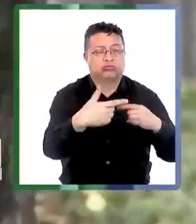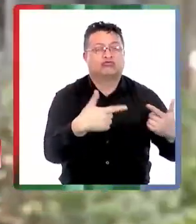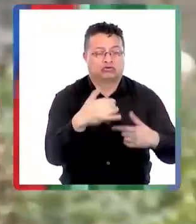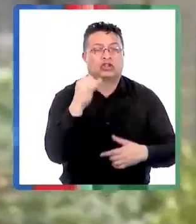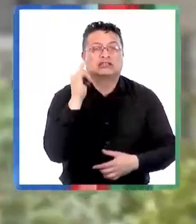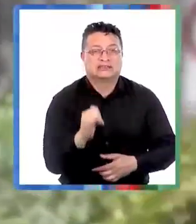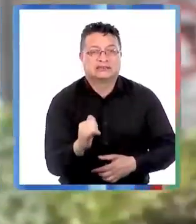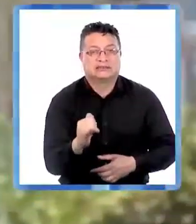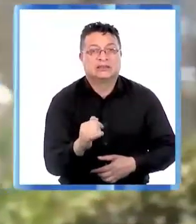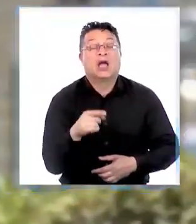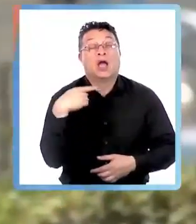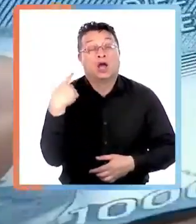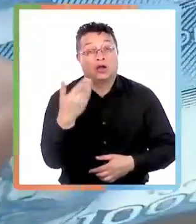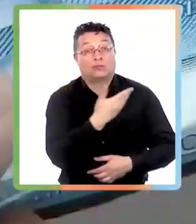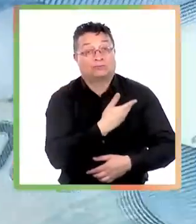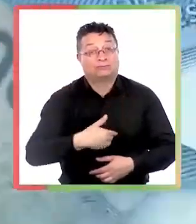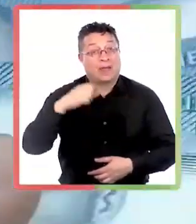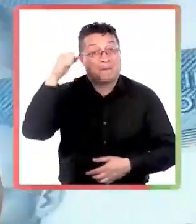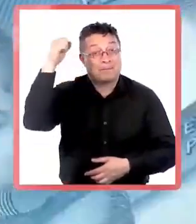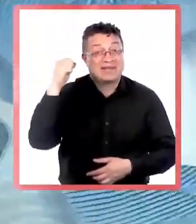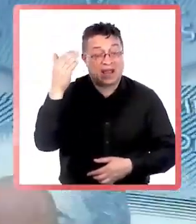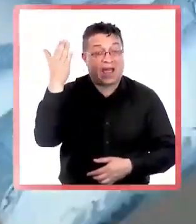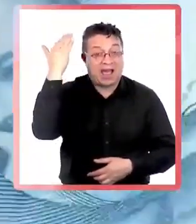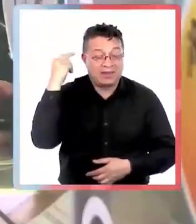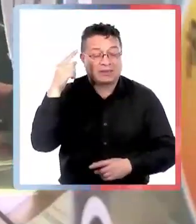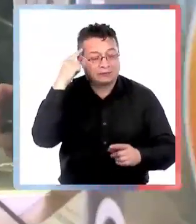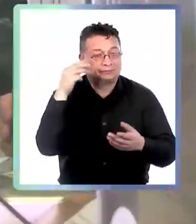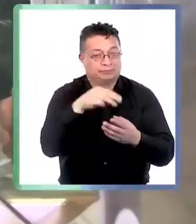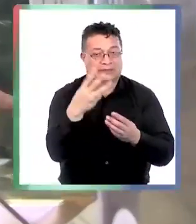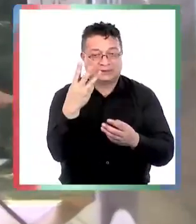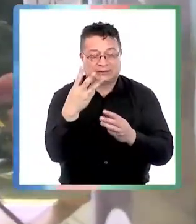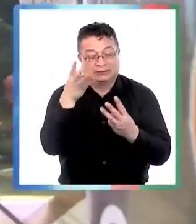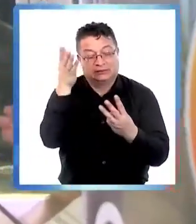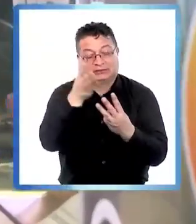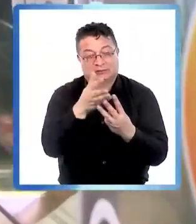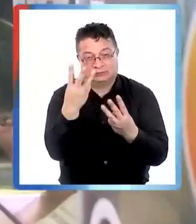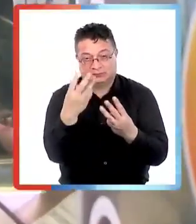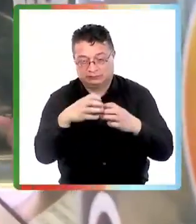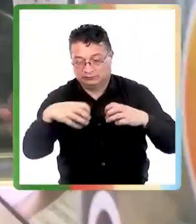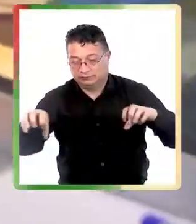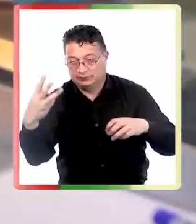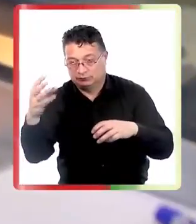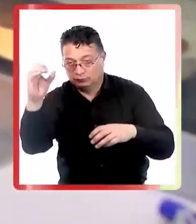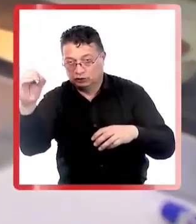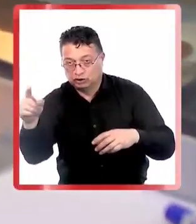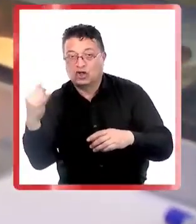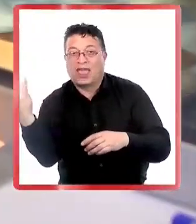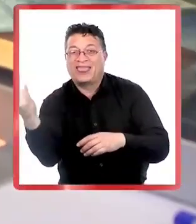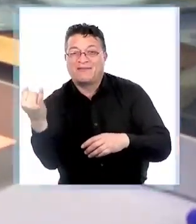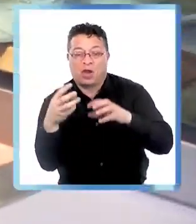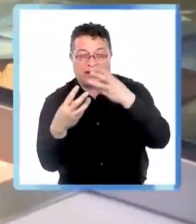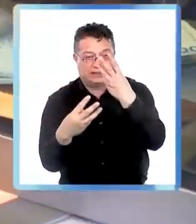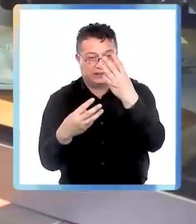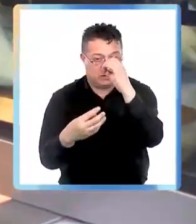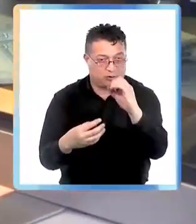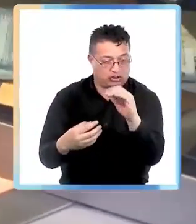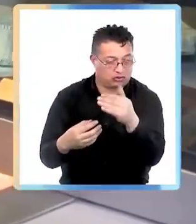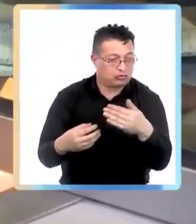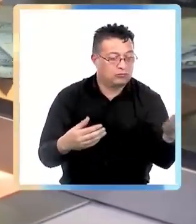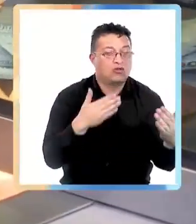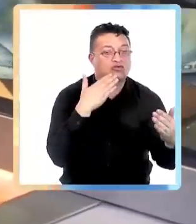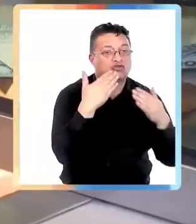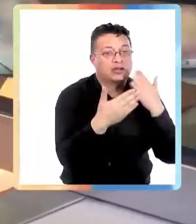los otros partidos políticos. En el gobierno de Sebastián Piñera la fórmula era destinar 3% a las cuentas de capitalización individual